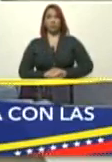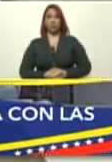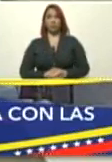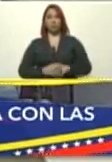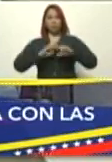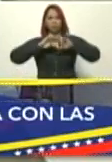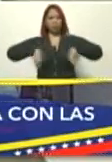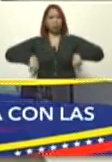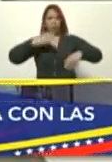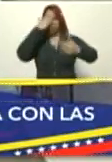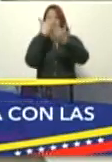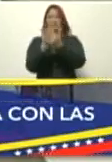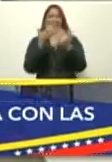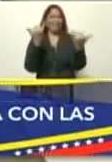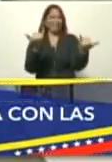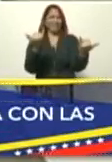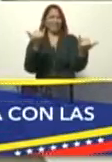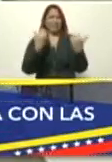desnudos, pues, frente a la realidad.